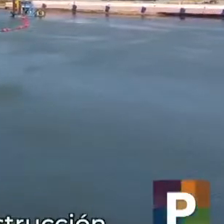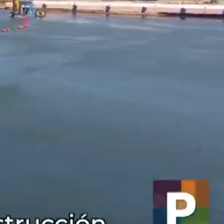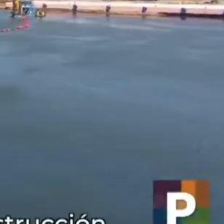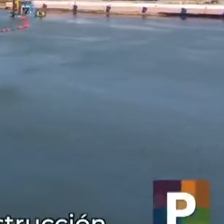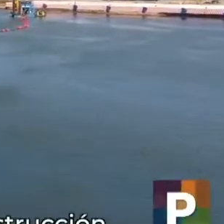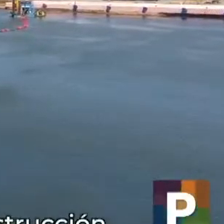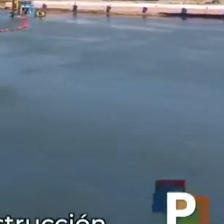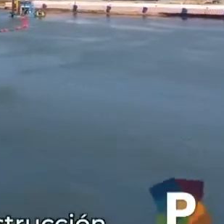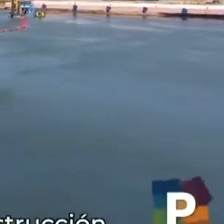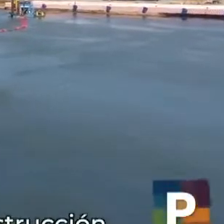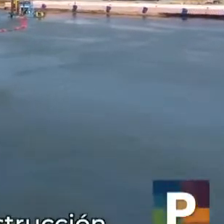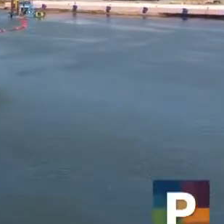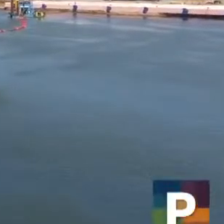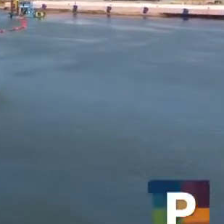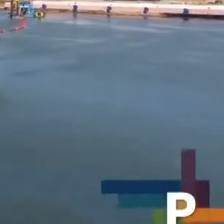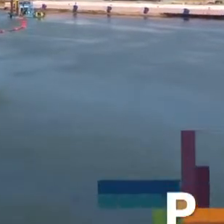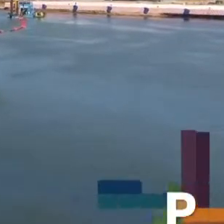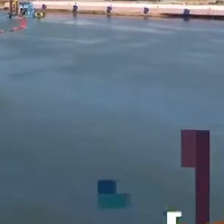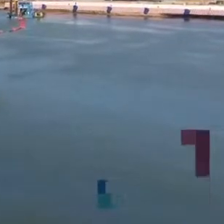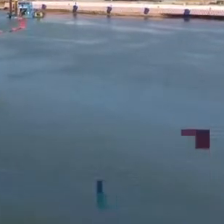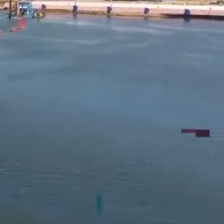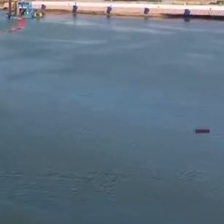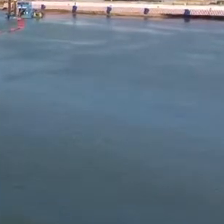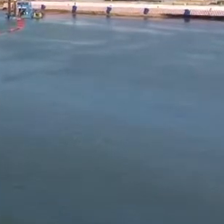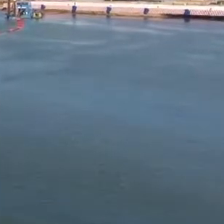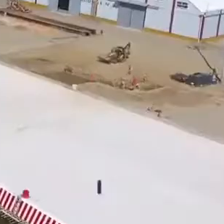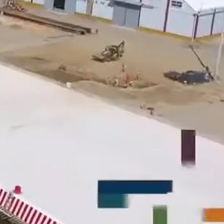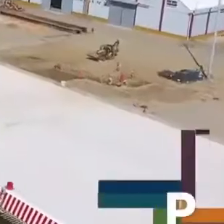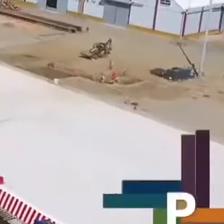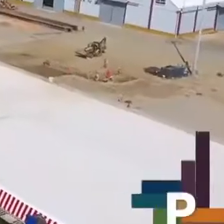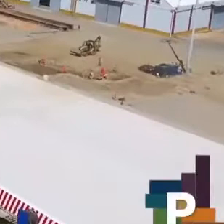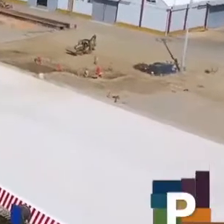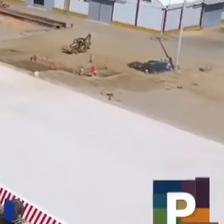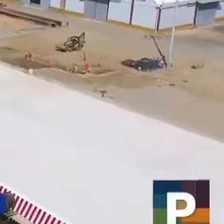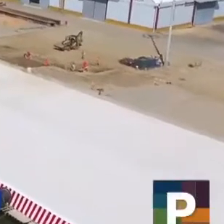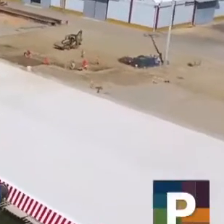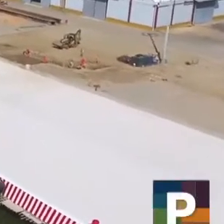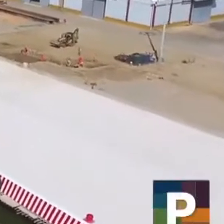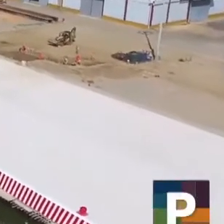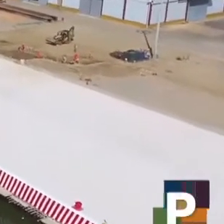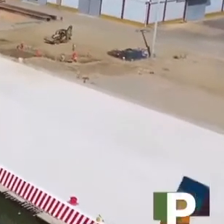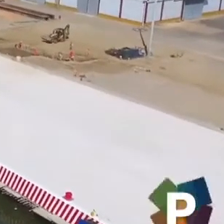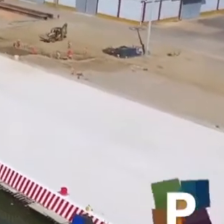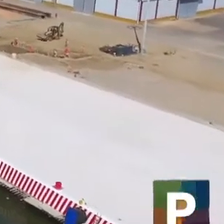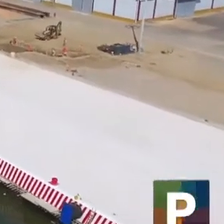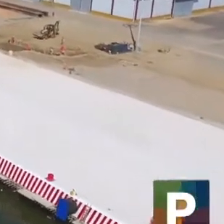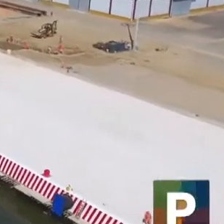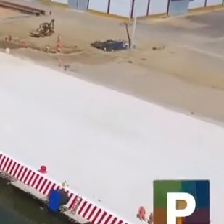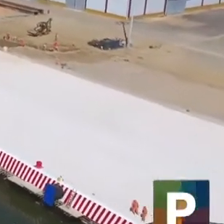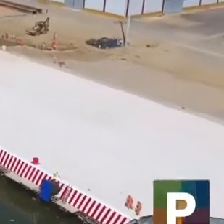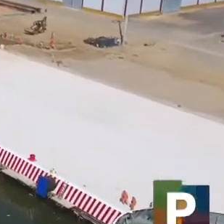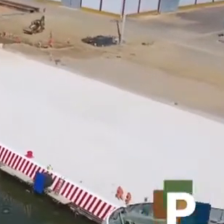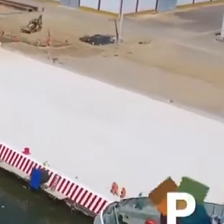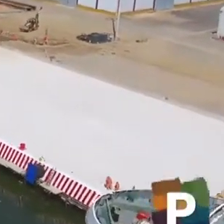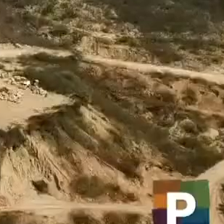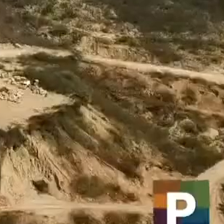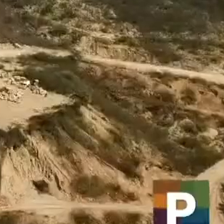trabajos de dragado de construcción. Con 3 dragas activas, se alcanzó un avance de